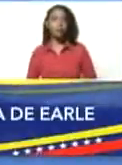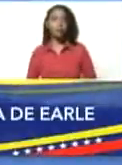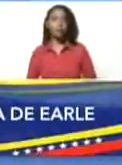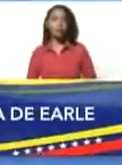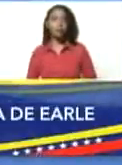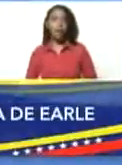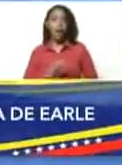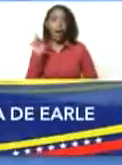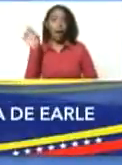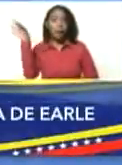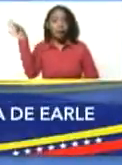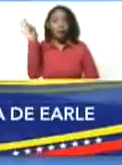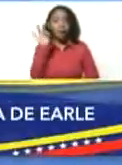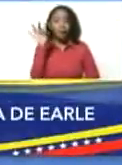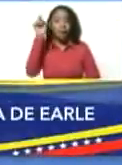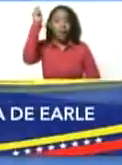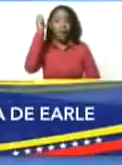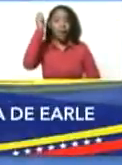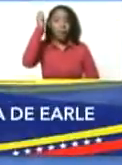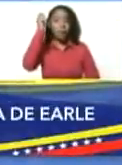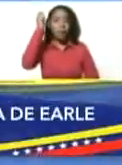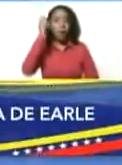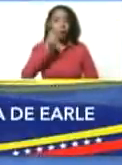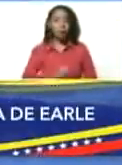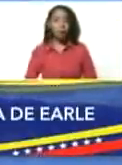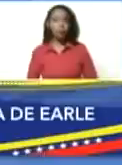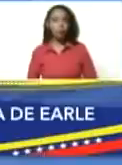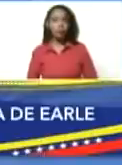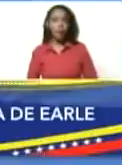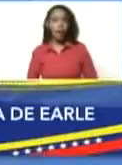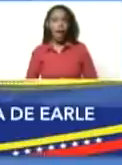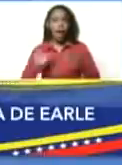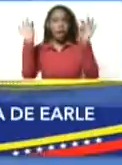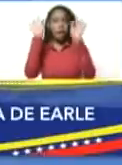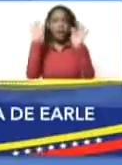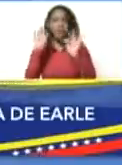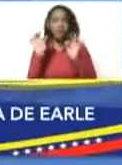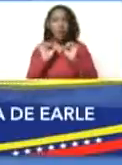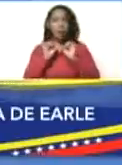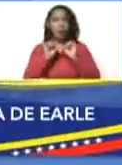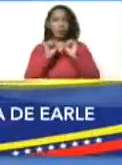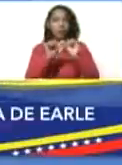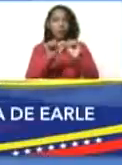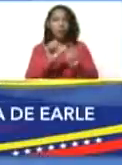Fue electo diputado de manera continua